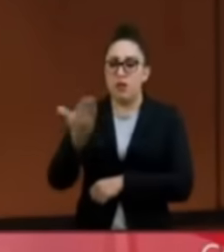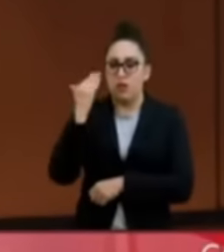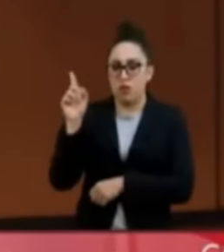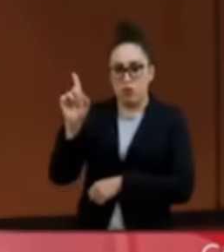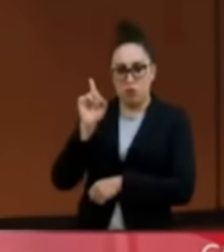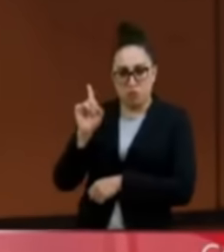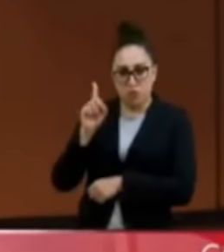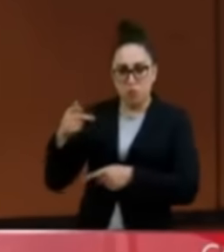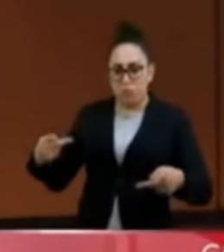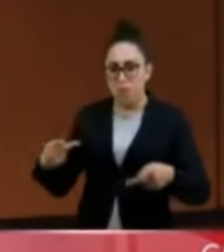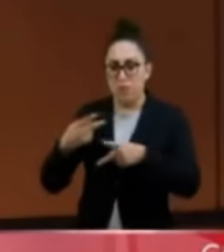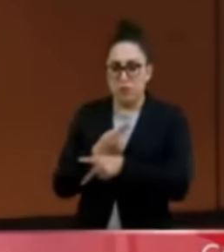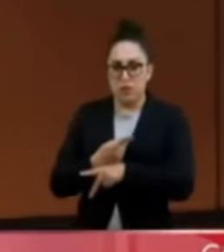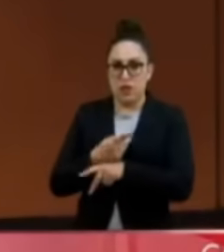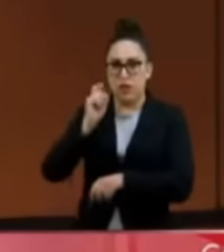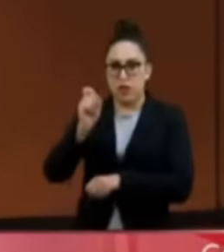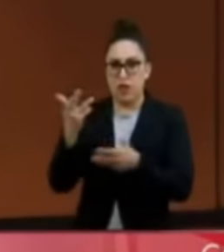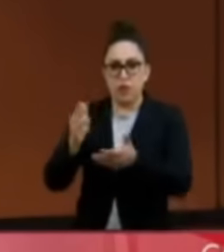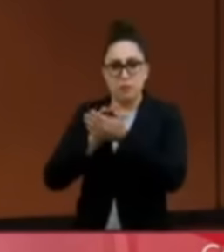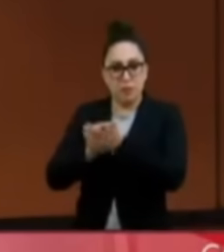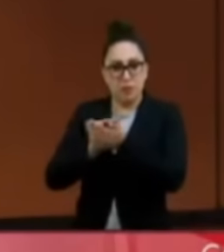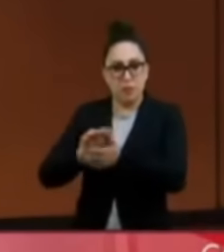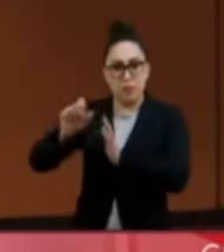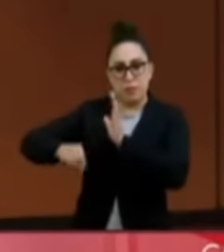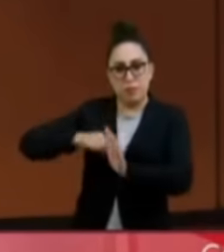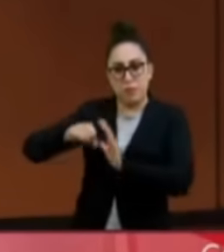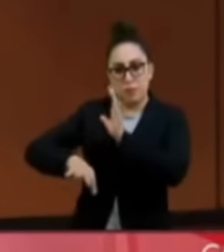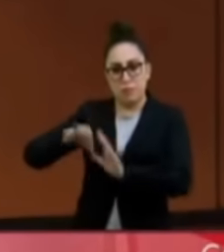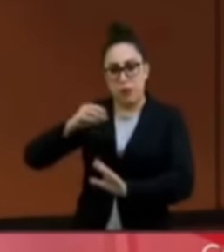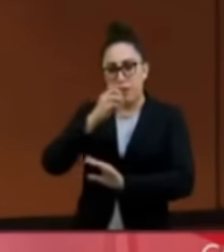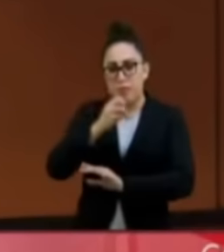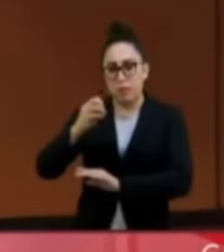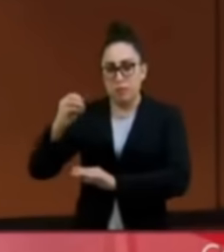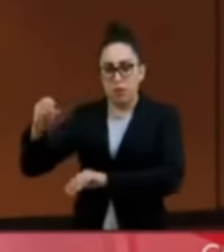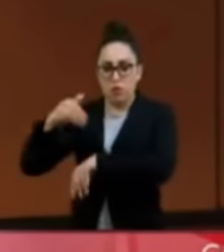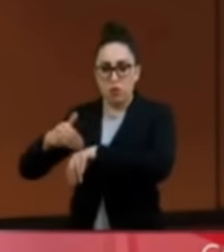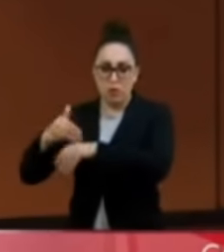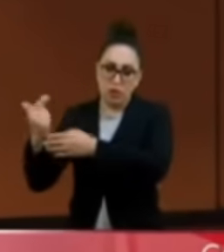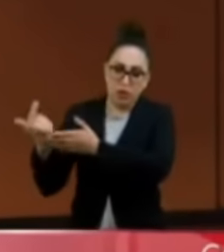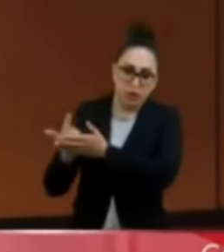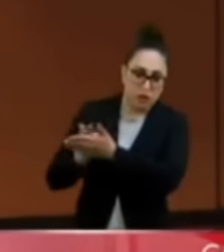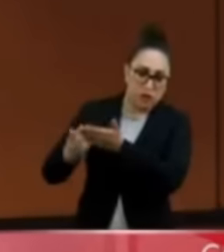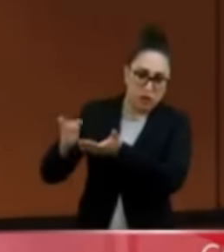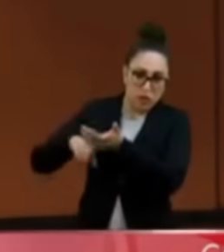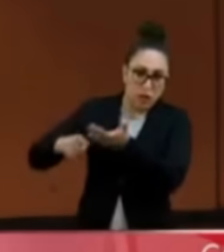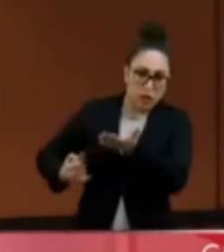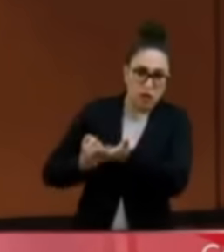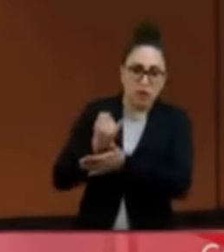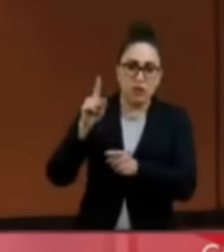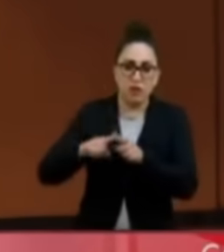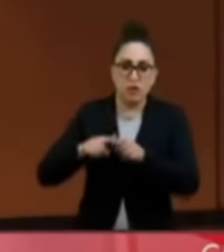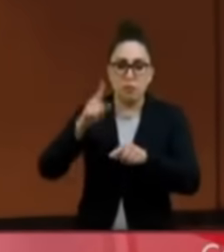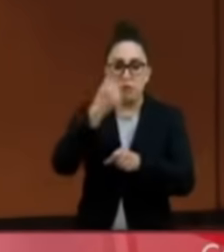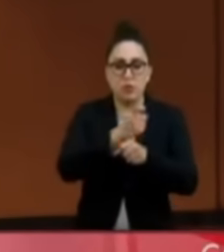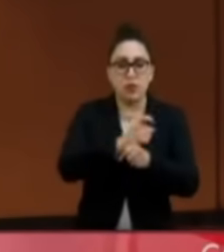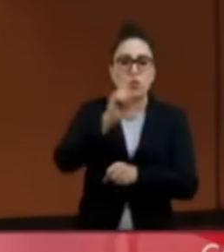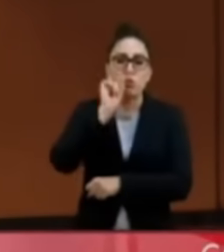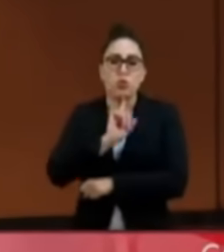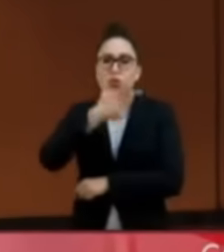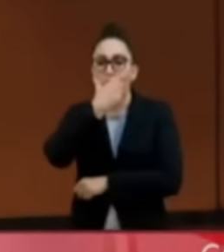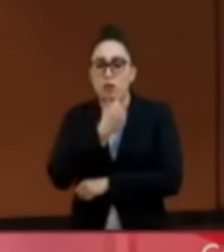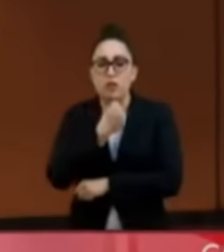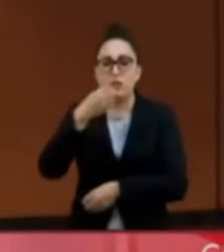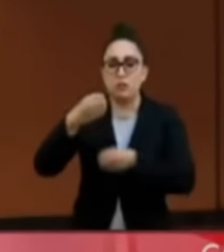domingo, donde por el método de insaculación, un método objetivo, se decidió quiénes son los primeros y las primeras juezas y